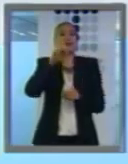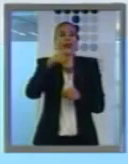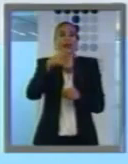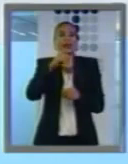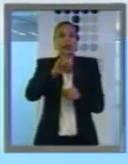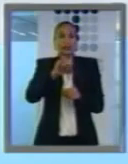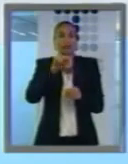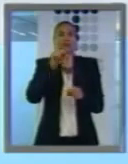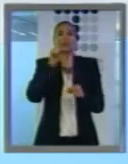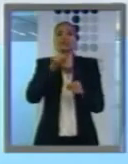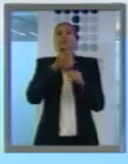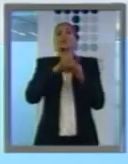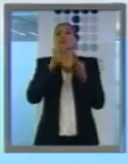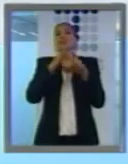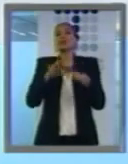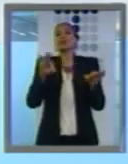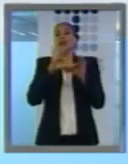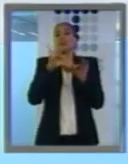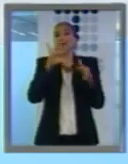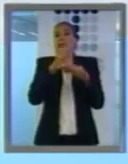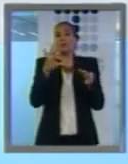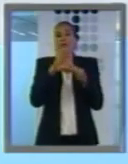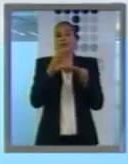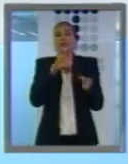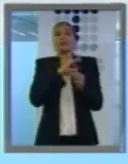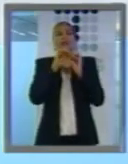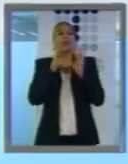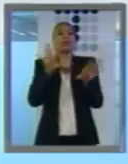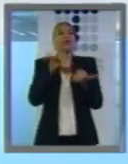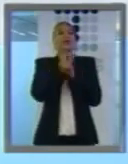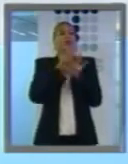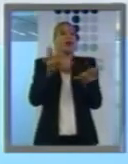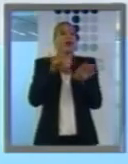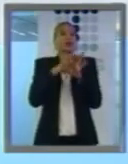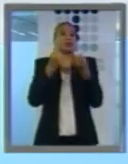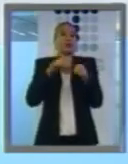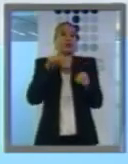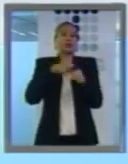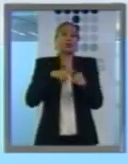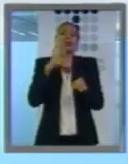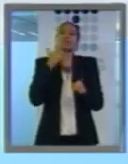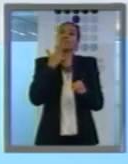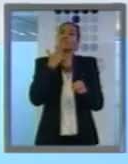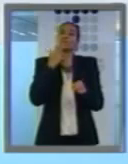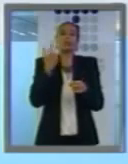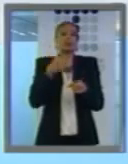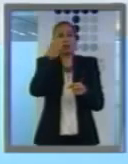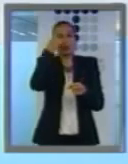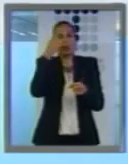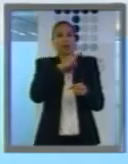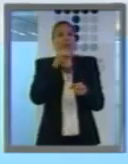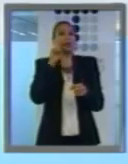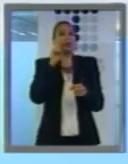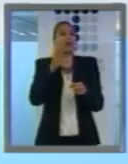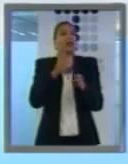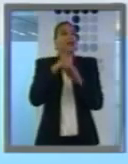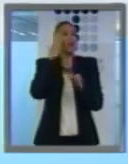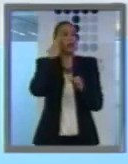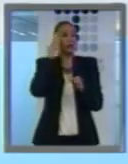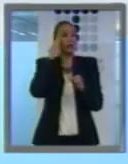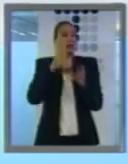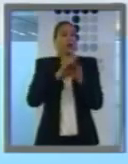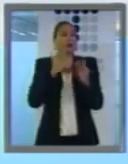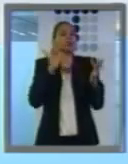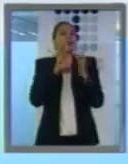en el que de manera importante nos proporciona información socialmente útil, y aquí es donde encuentro el canal o el puente con